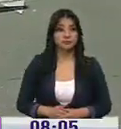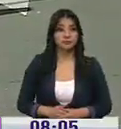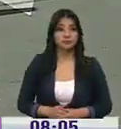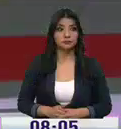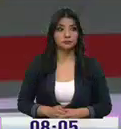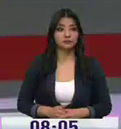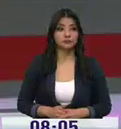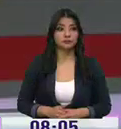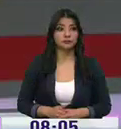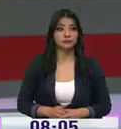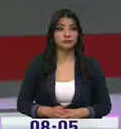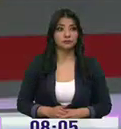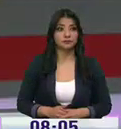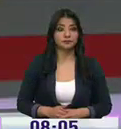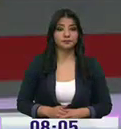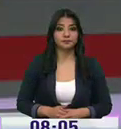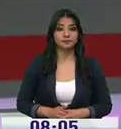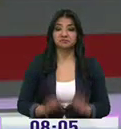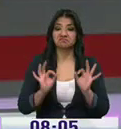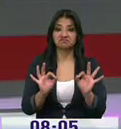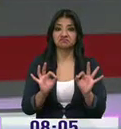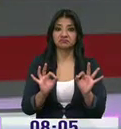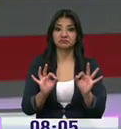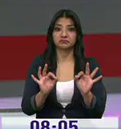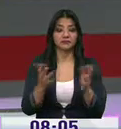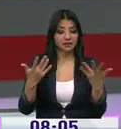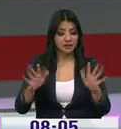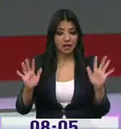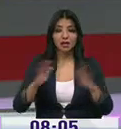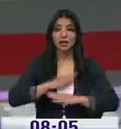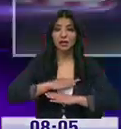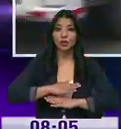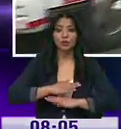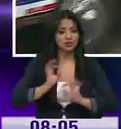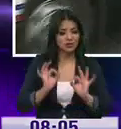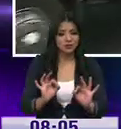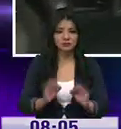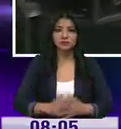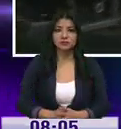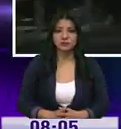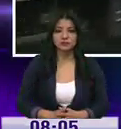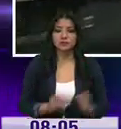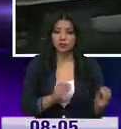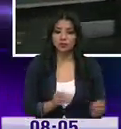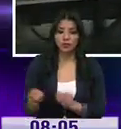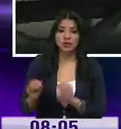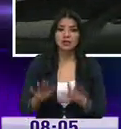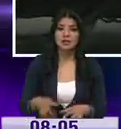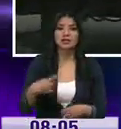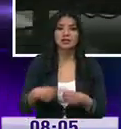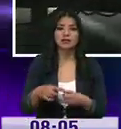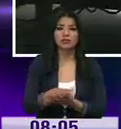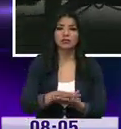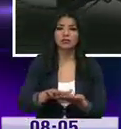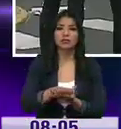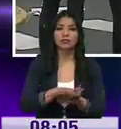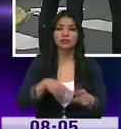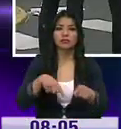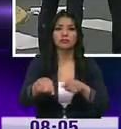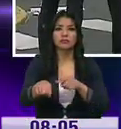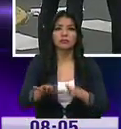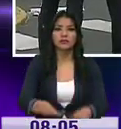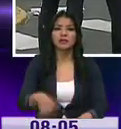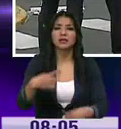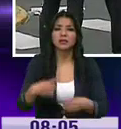Aldaz. Por fin, es la palabra, por fin, realmente se está poniendo orden al caótico tráfico que se tiene en la